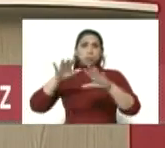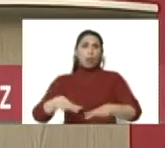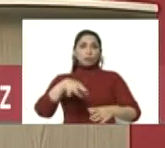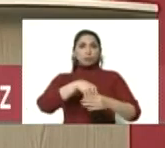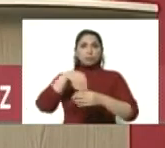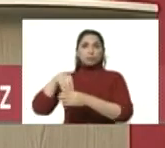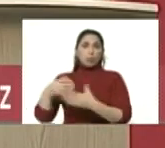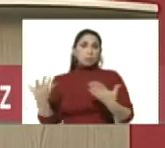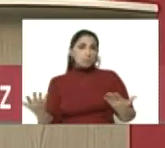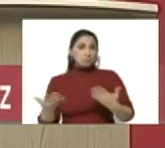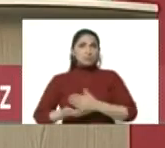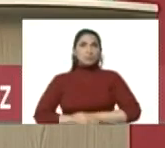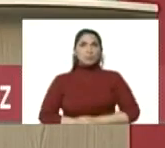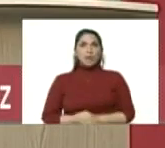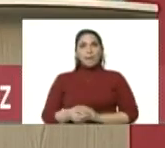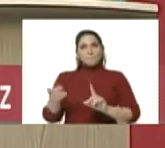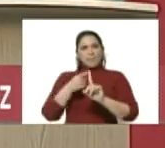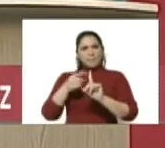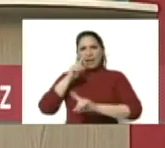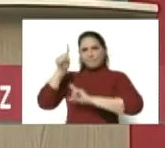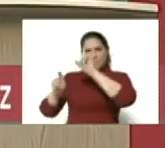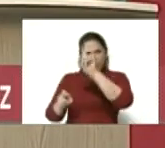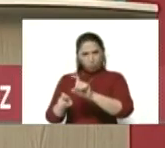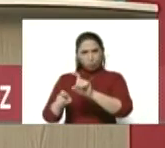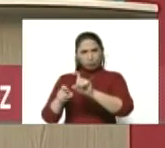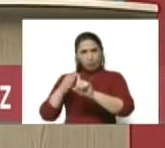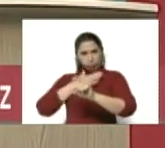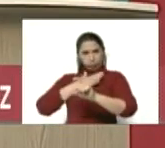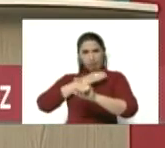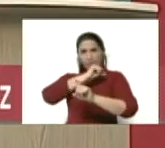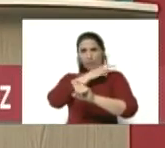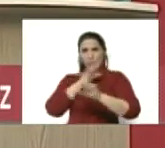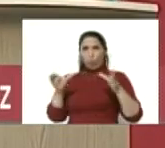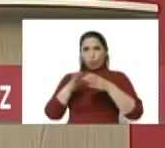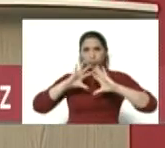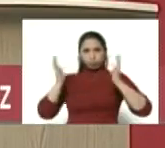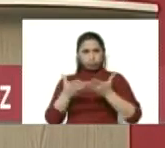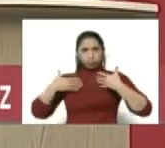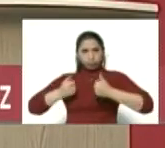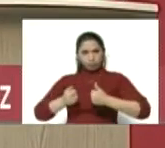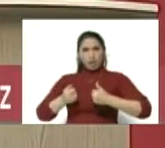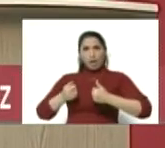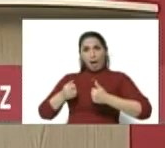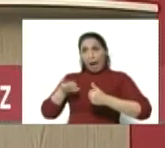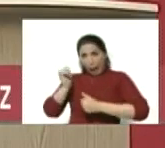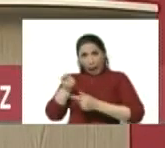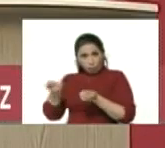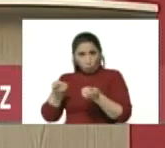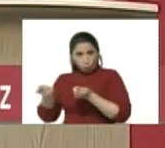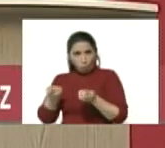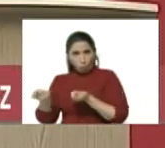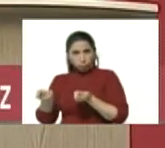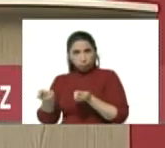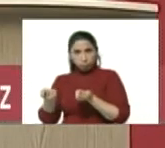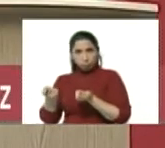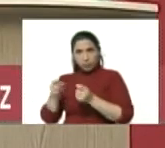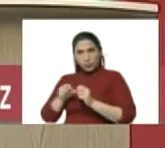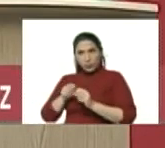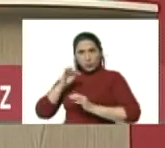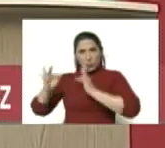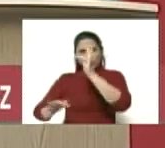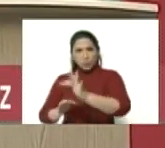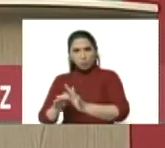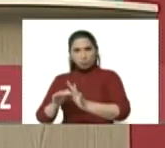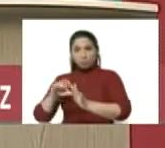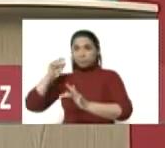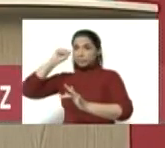cuarentena. La primera pregunta que él hace, ¿está bajo control la epidemia? Eso se deja a la reflexión